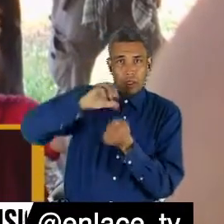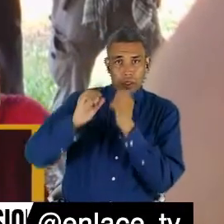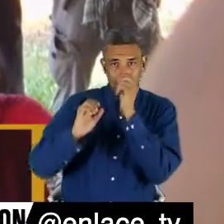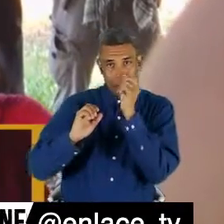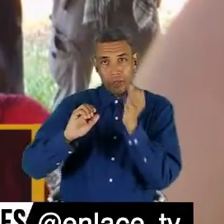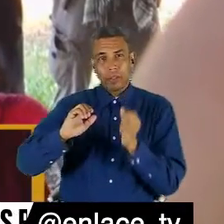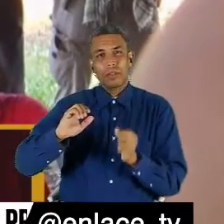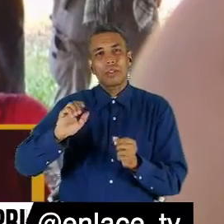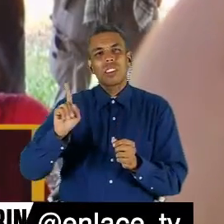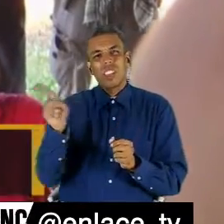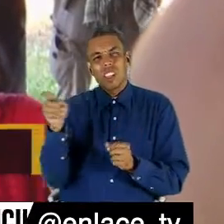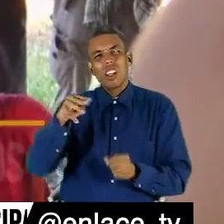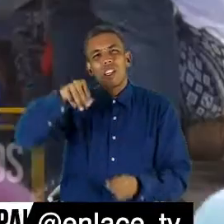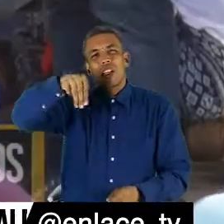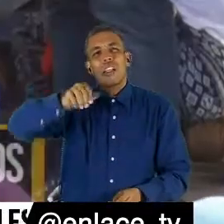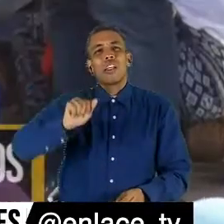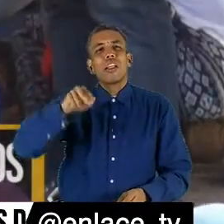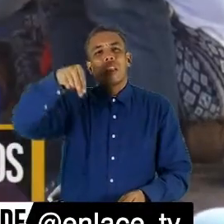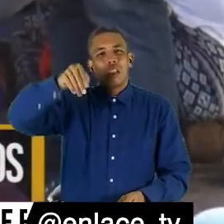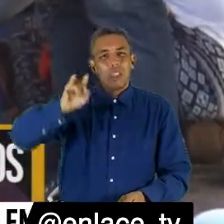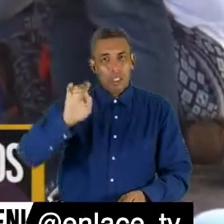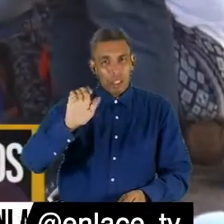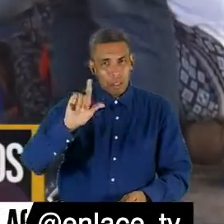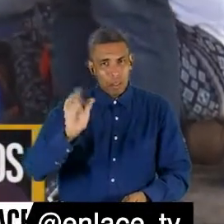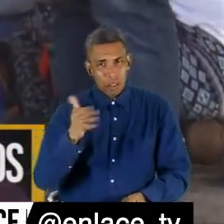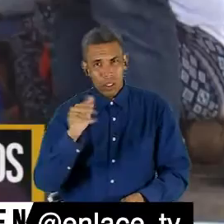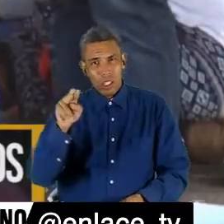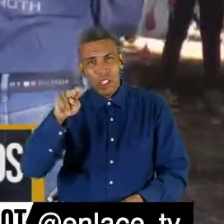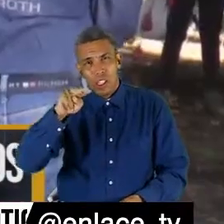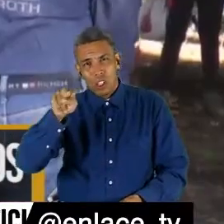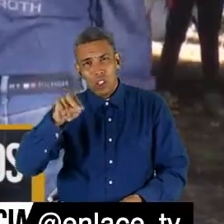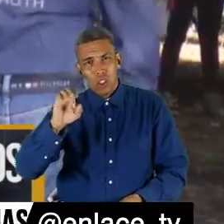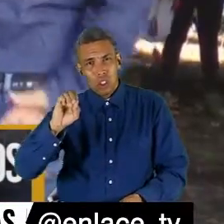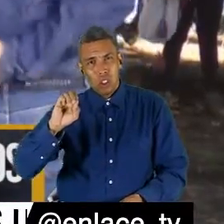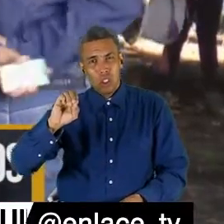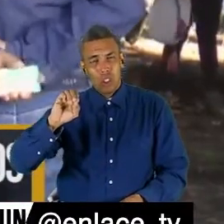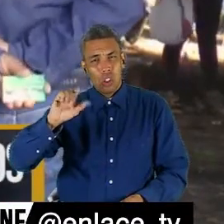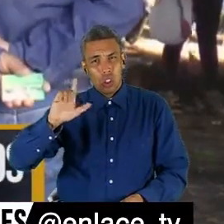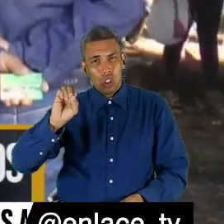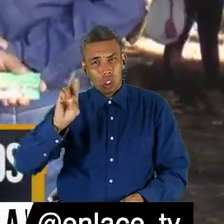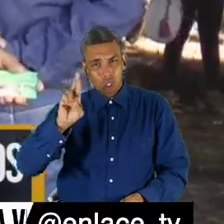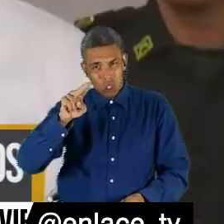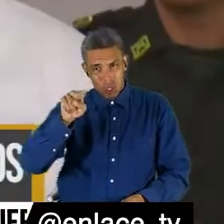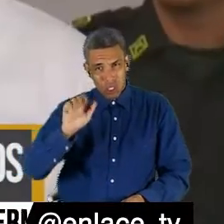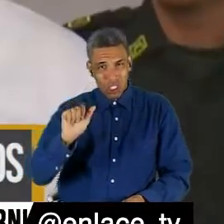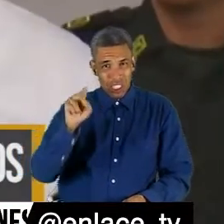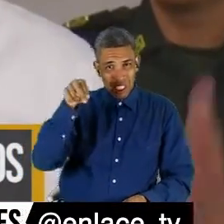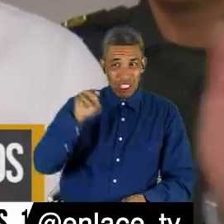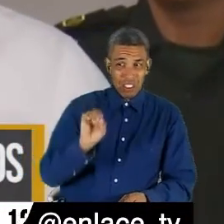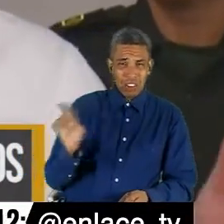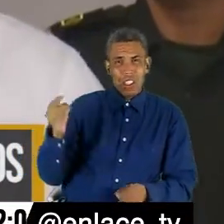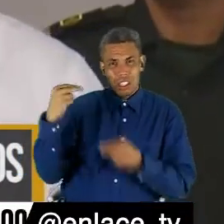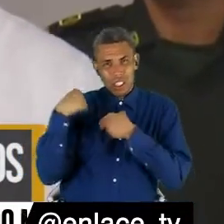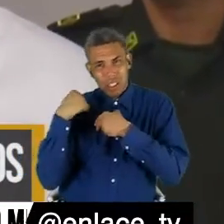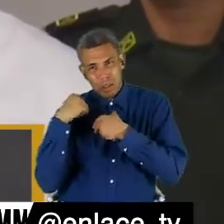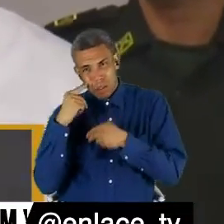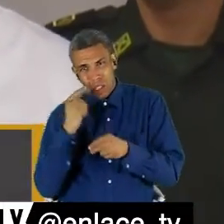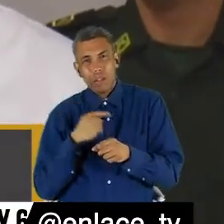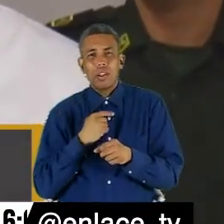que el gobierno departamental acompaña a los campesinos de La Lizama en su proceso de retorno a sus lugares de origen. Sabemos en la noche de